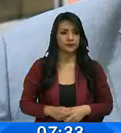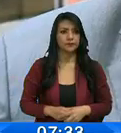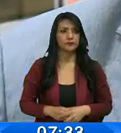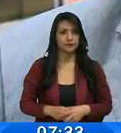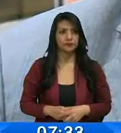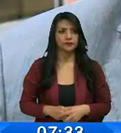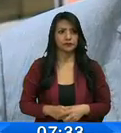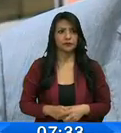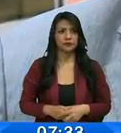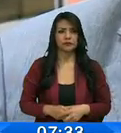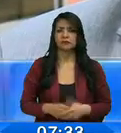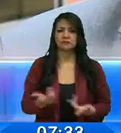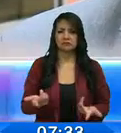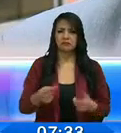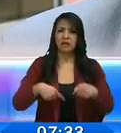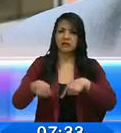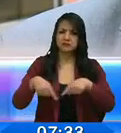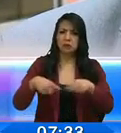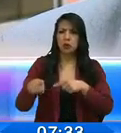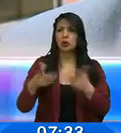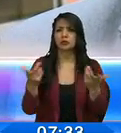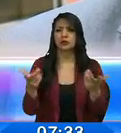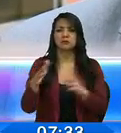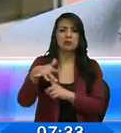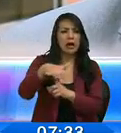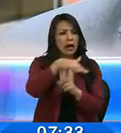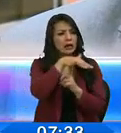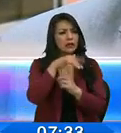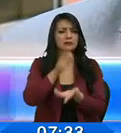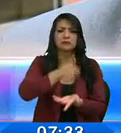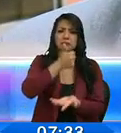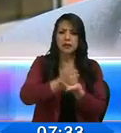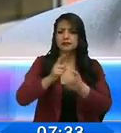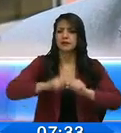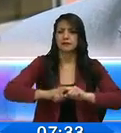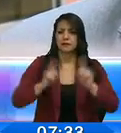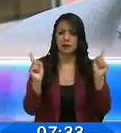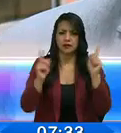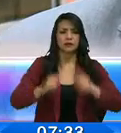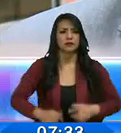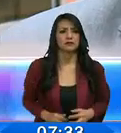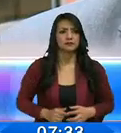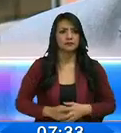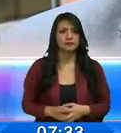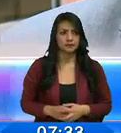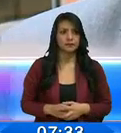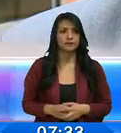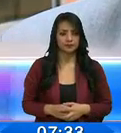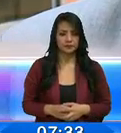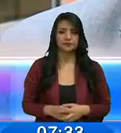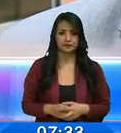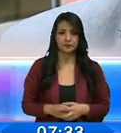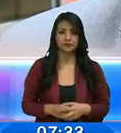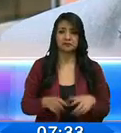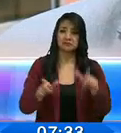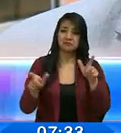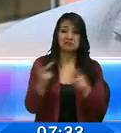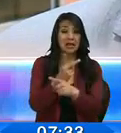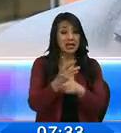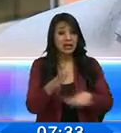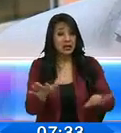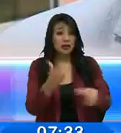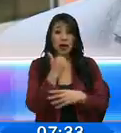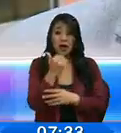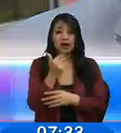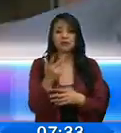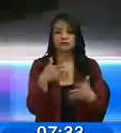transporte público, al espacio público, a los parques, plazas, y genere un combate contra la delincuencia común, que es la